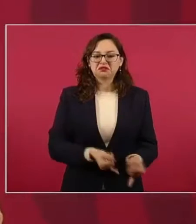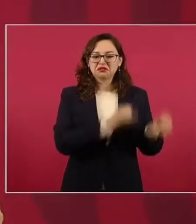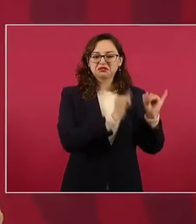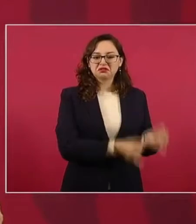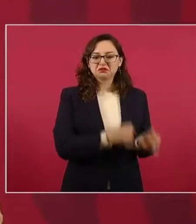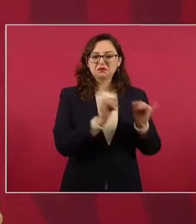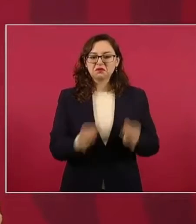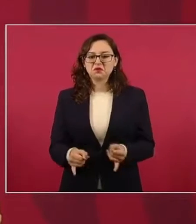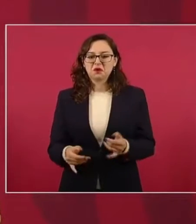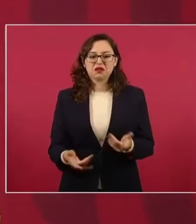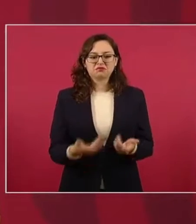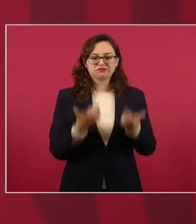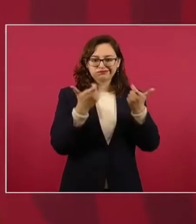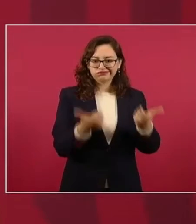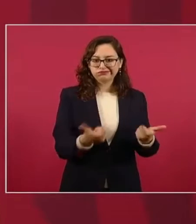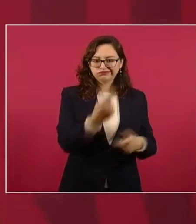corrupto,